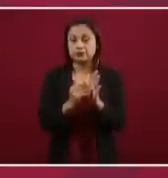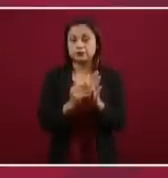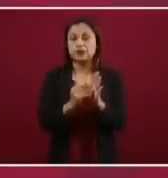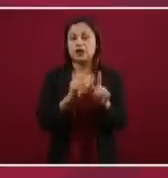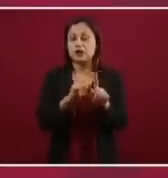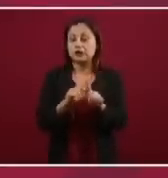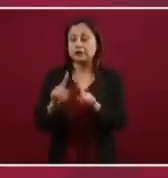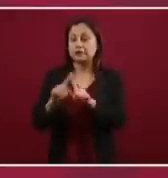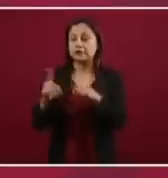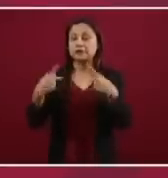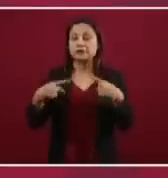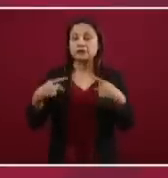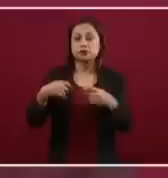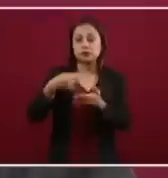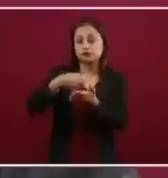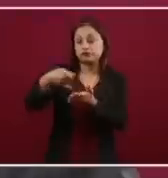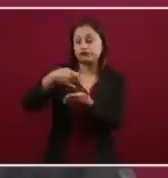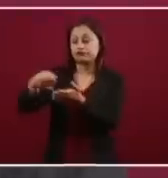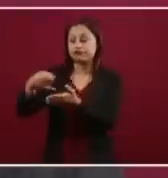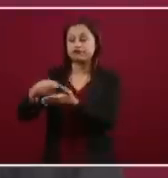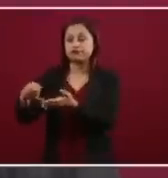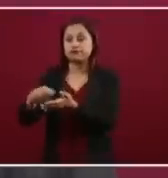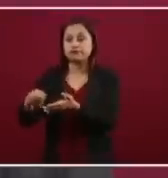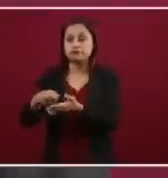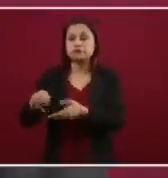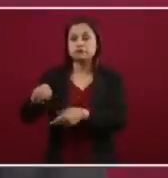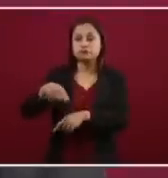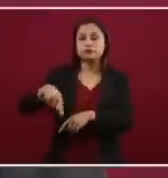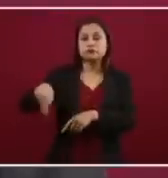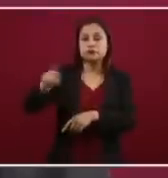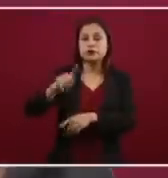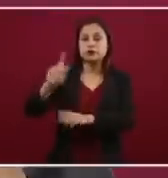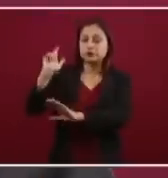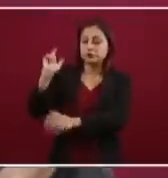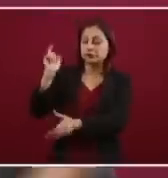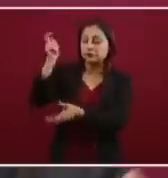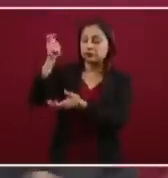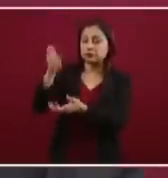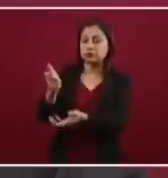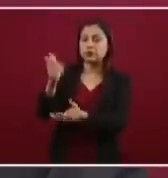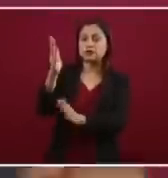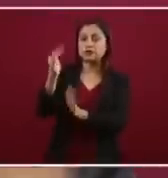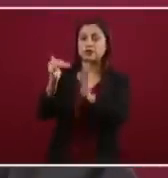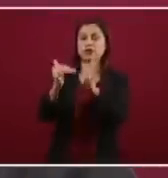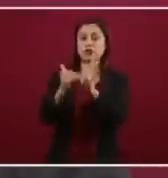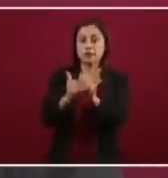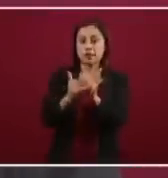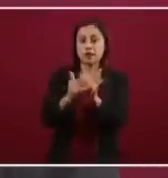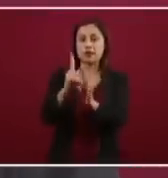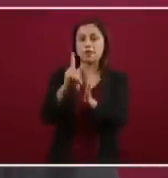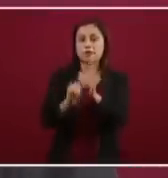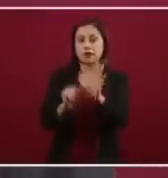sembradores que están recibiendo un jornal de 5 mil pesos mensuales,